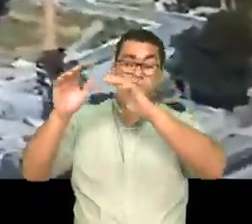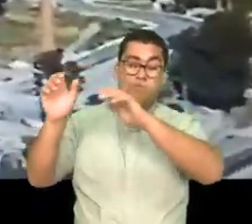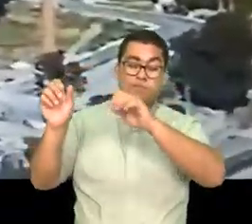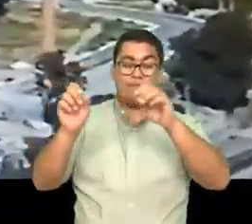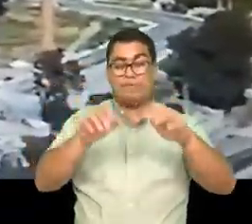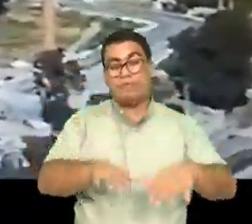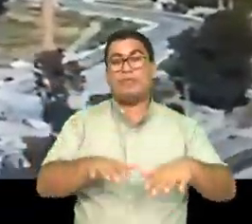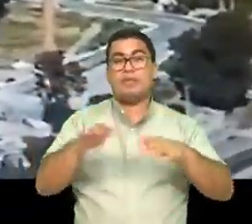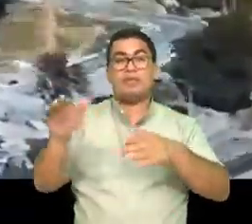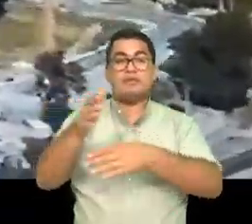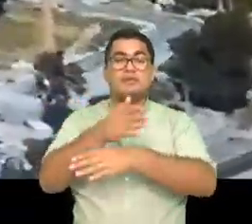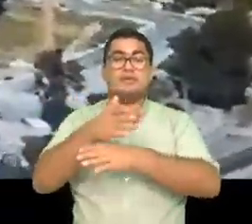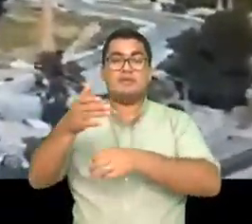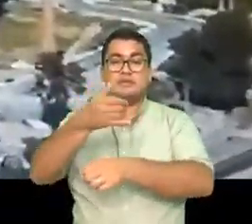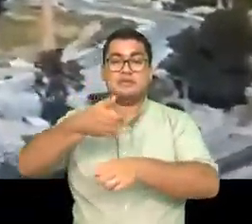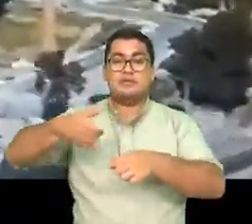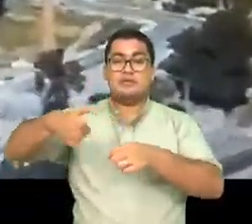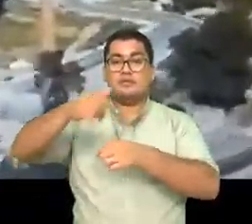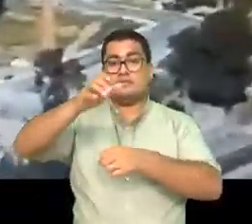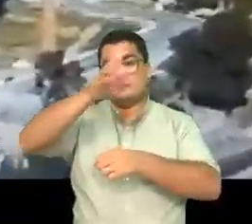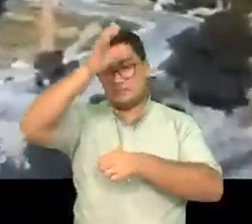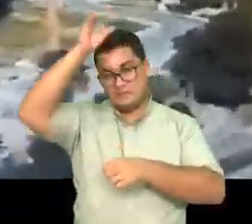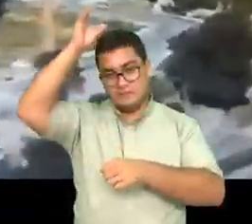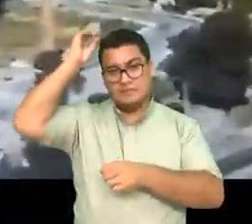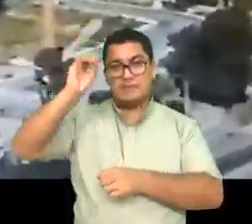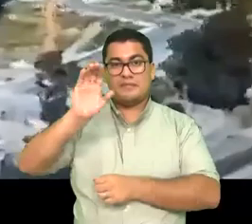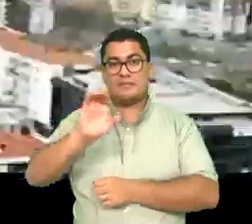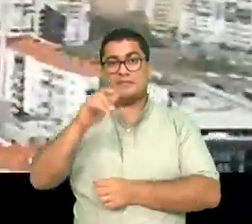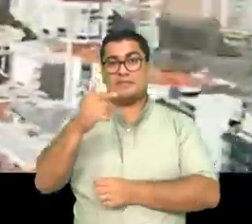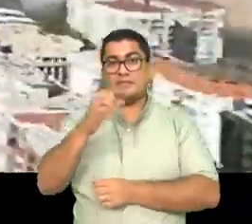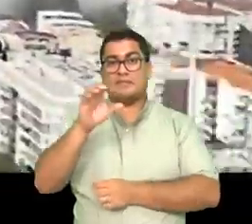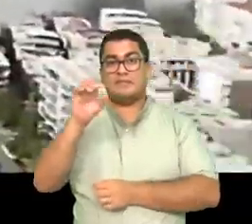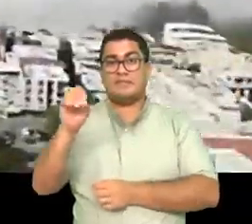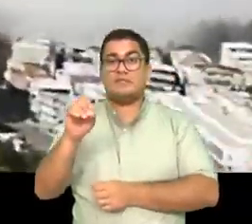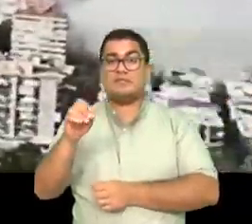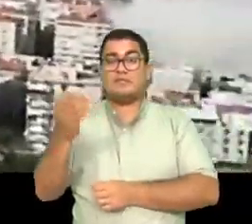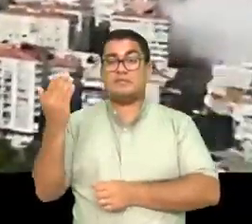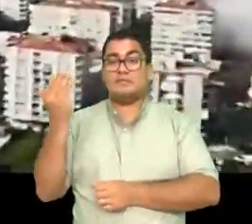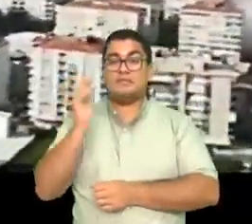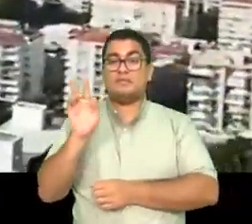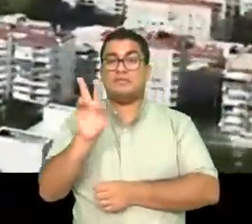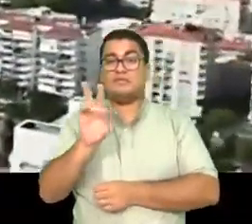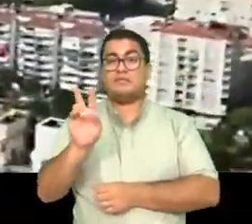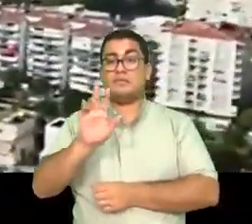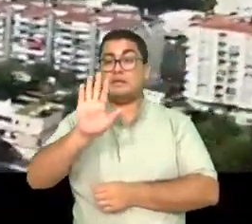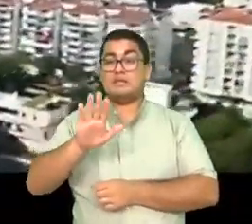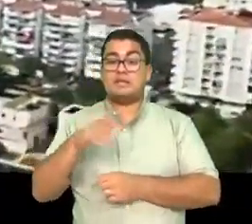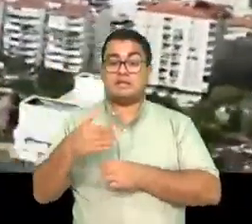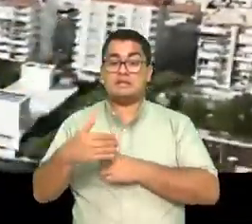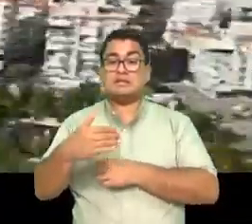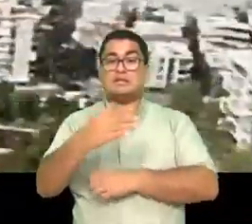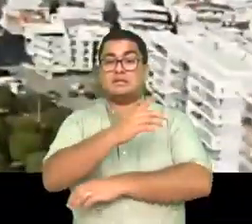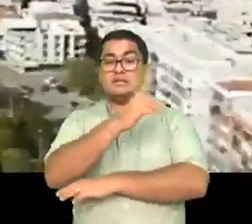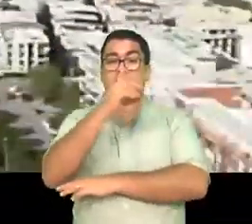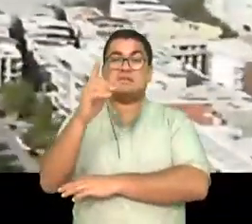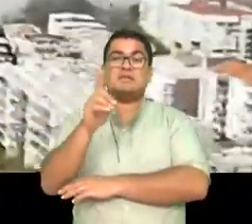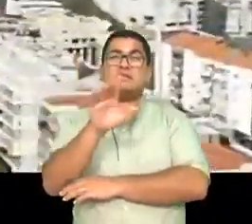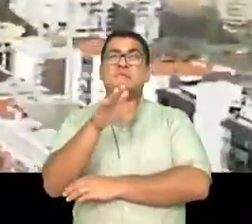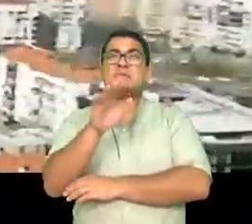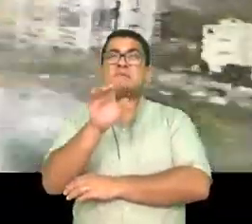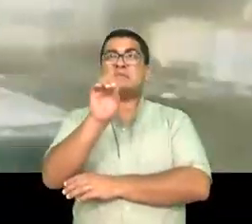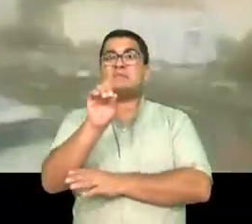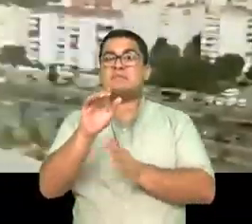también a varias islas griegas en el Egeo el pasado viernes. Y durante los últimos 5 días ocurrieron alrededor